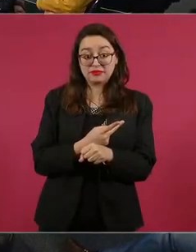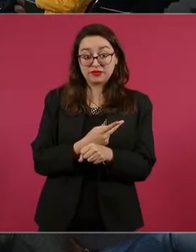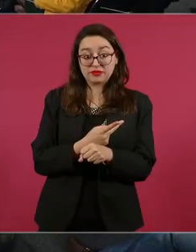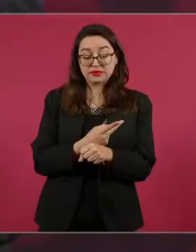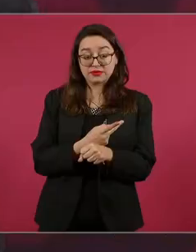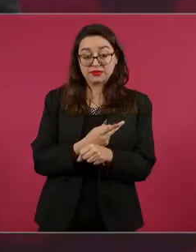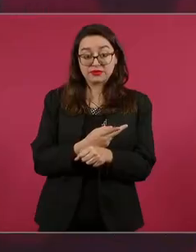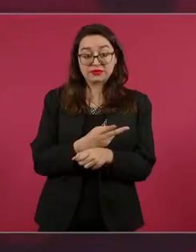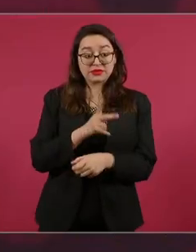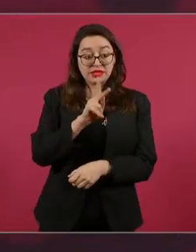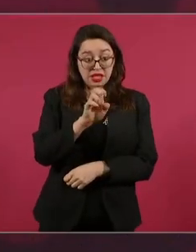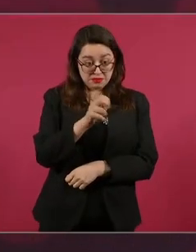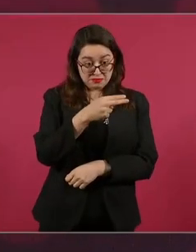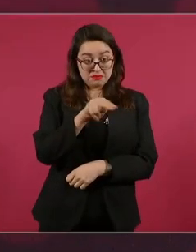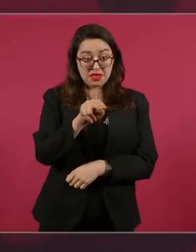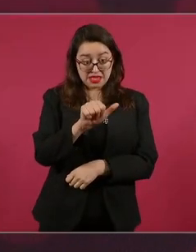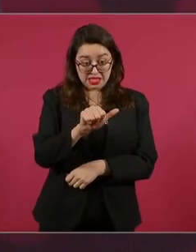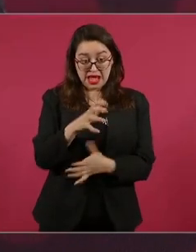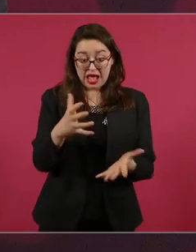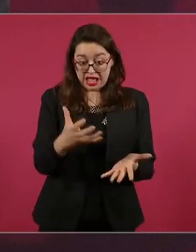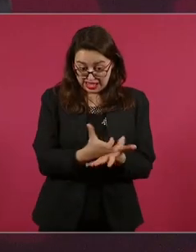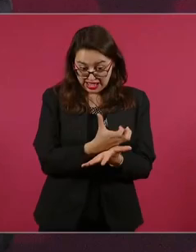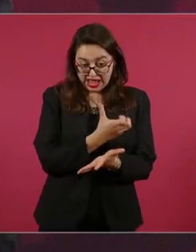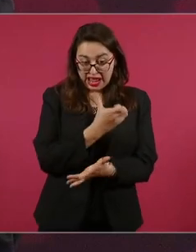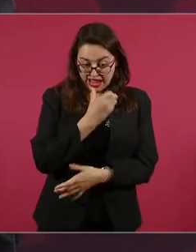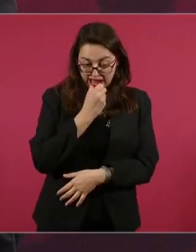porque Peña privatiza Pemex,